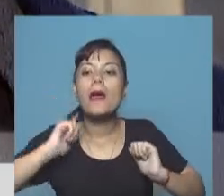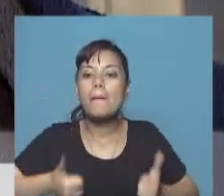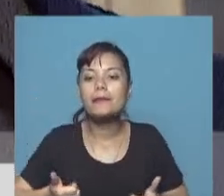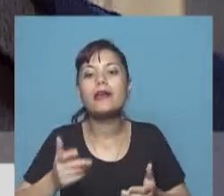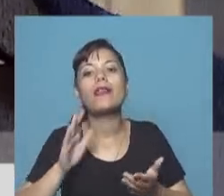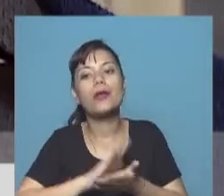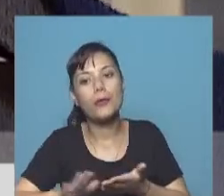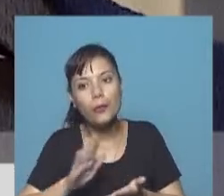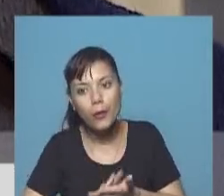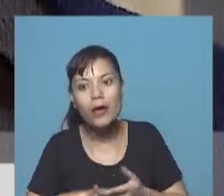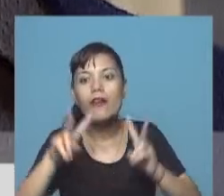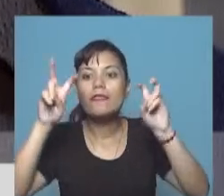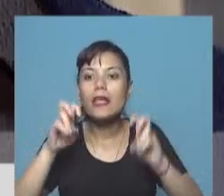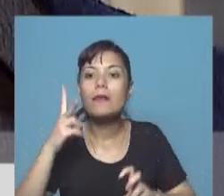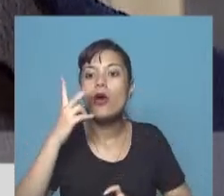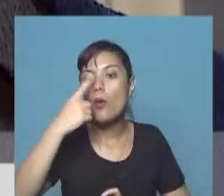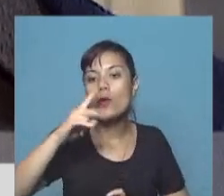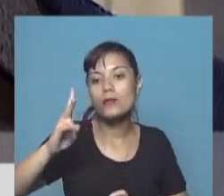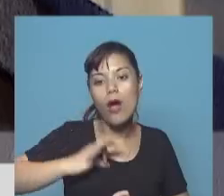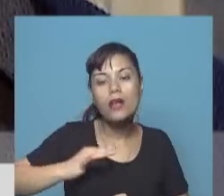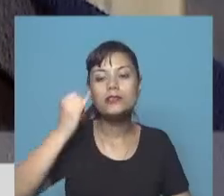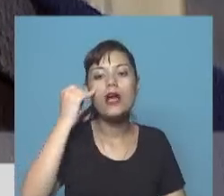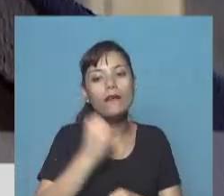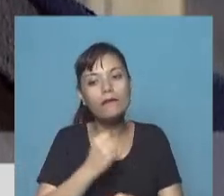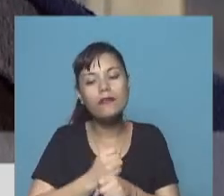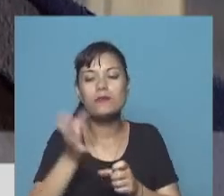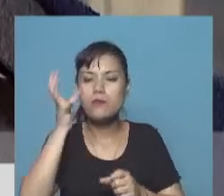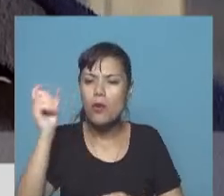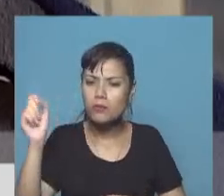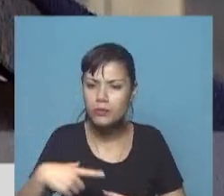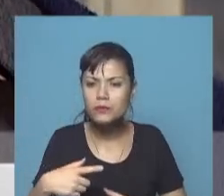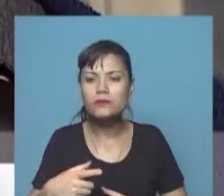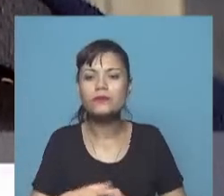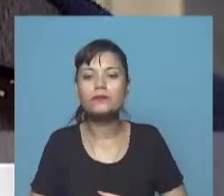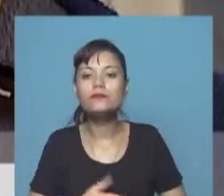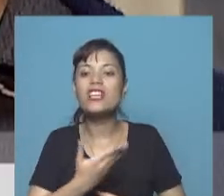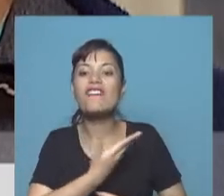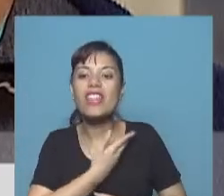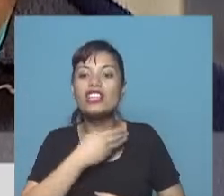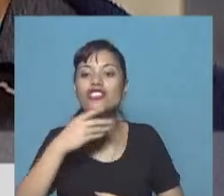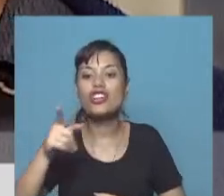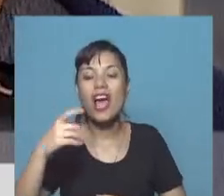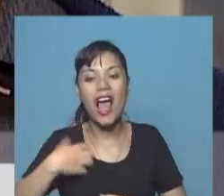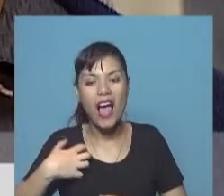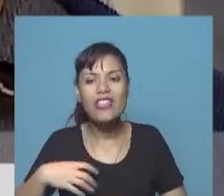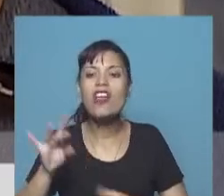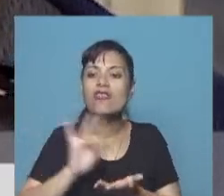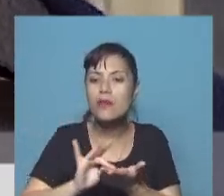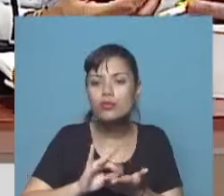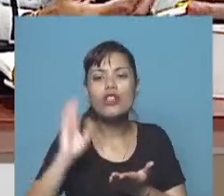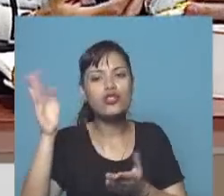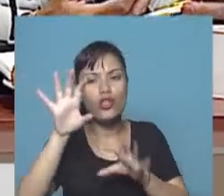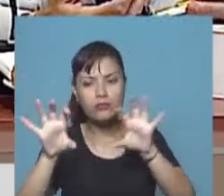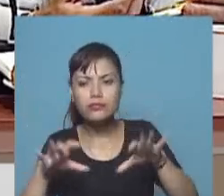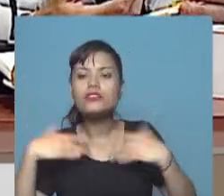desde cero un tema que estos dos últimos años hemos trabajado muy intensamente desde la Federación Argentina LGBT con diputados y diputadas de todos los